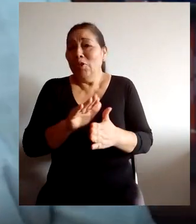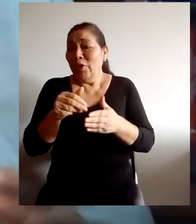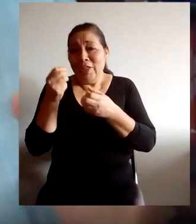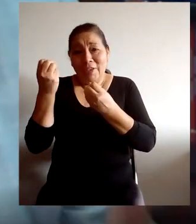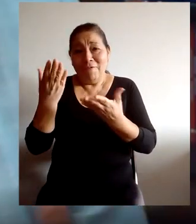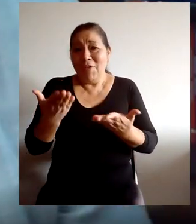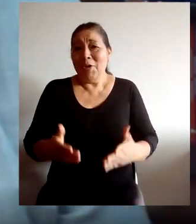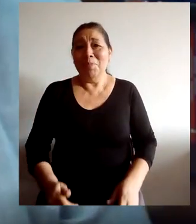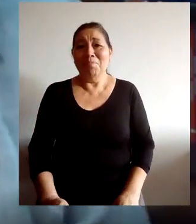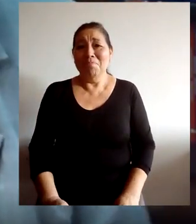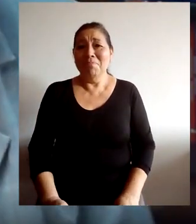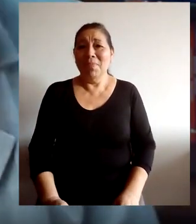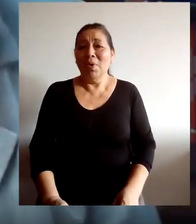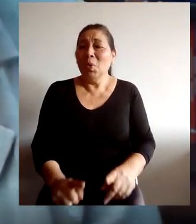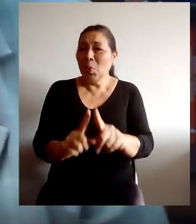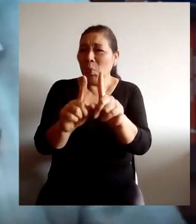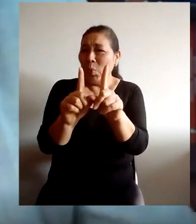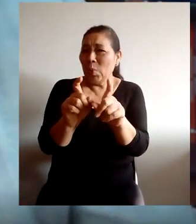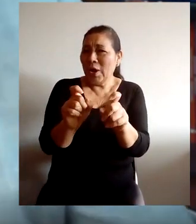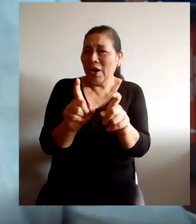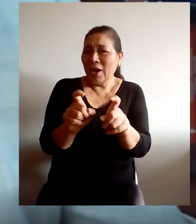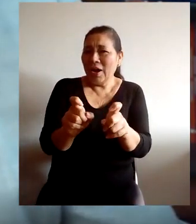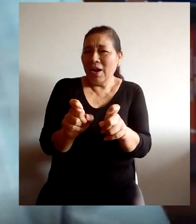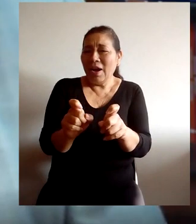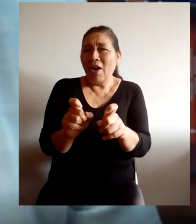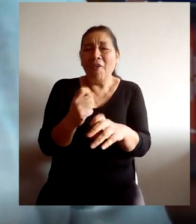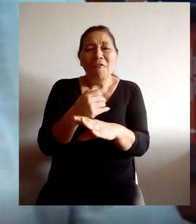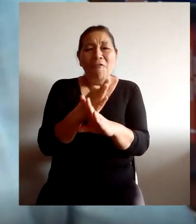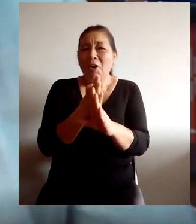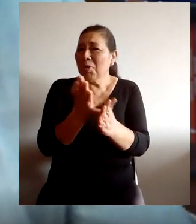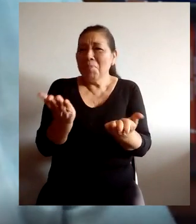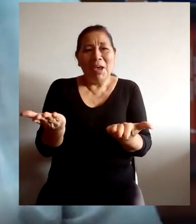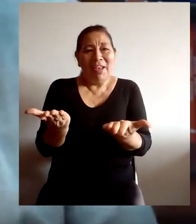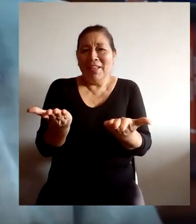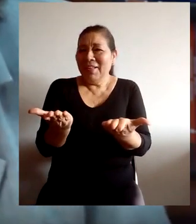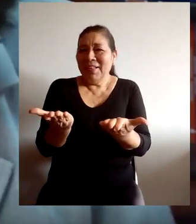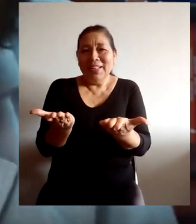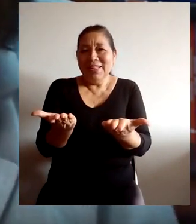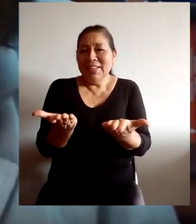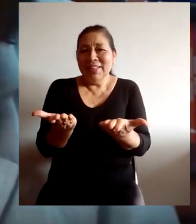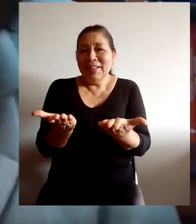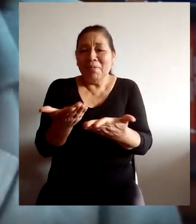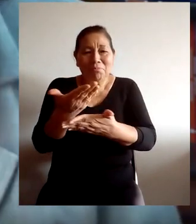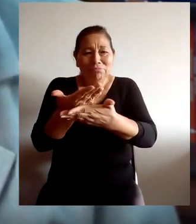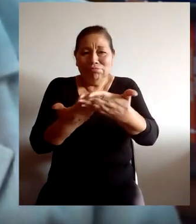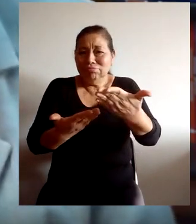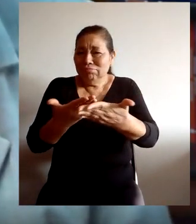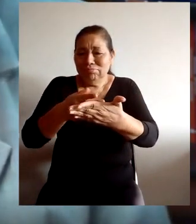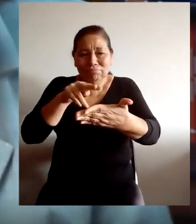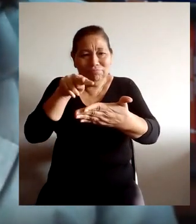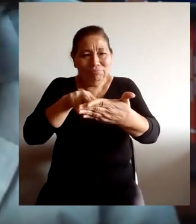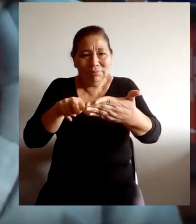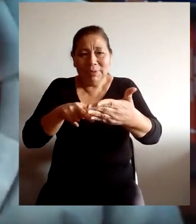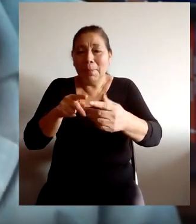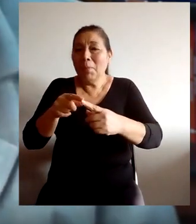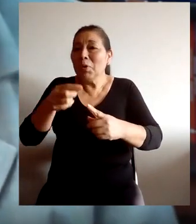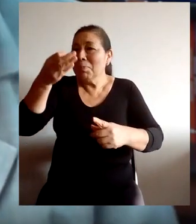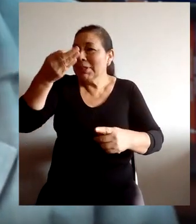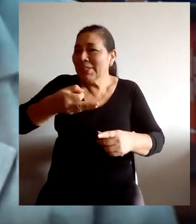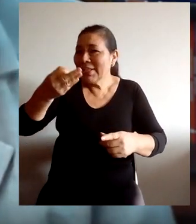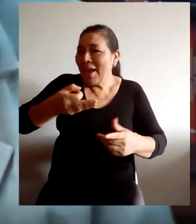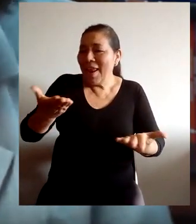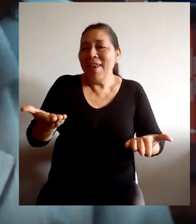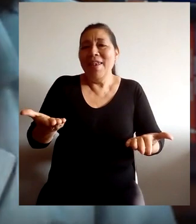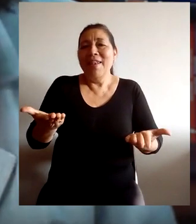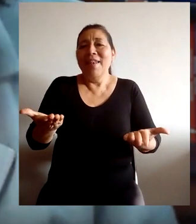el documento suscrito por el especialista, que el especialista, que se ha dado muchos